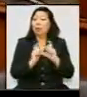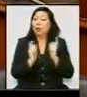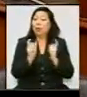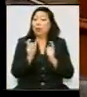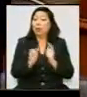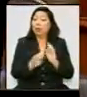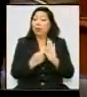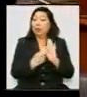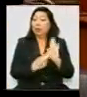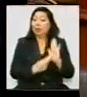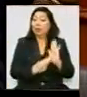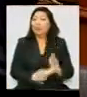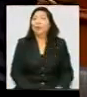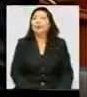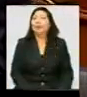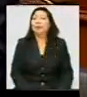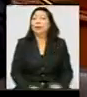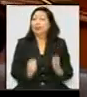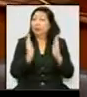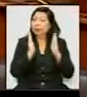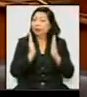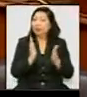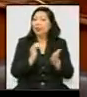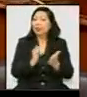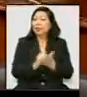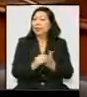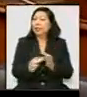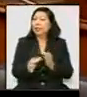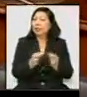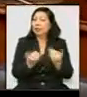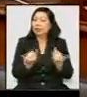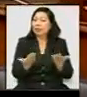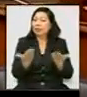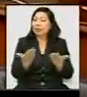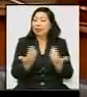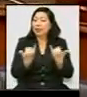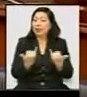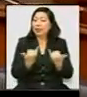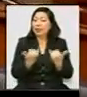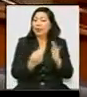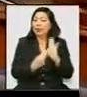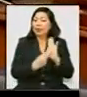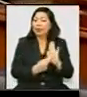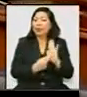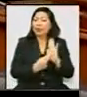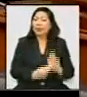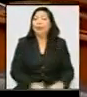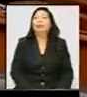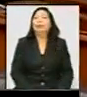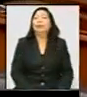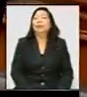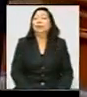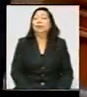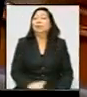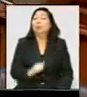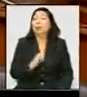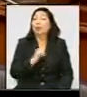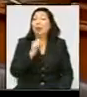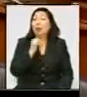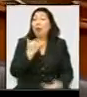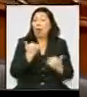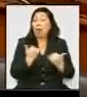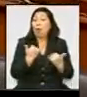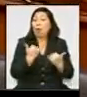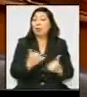de la República, la función central que explica que estemos acá, es la de representación. Y yo el día de